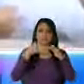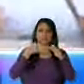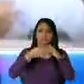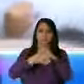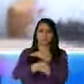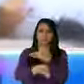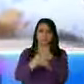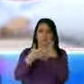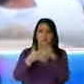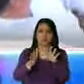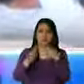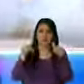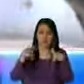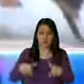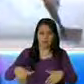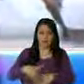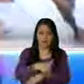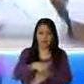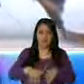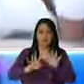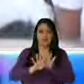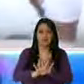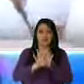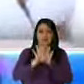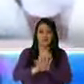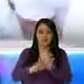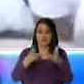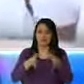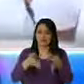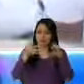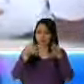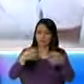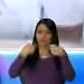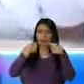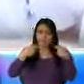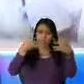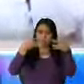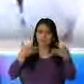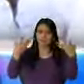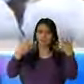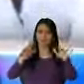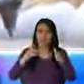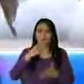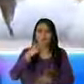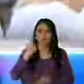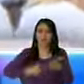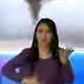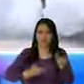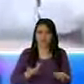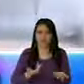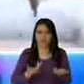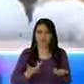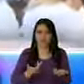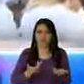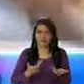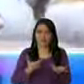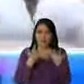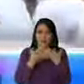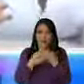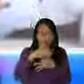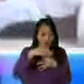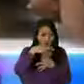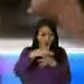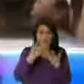estará en la calle, ya está organizado y convocado para evitar un intento de